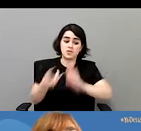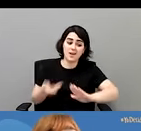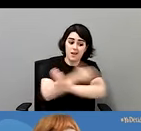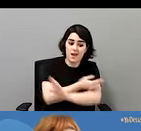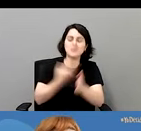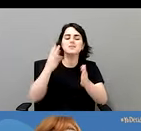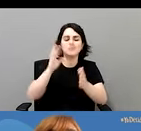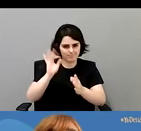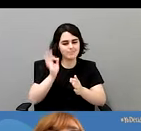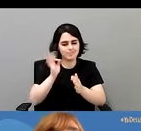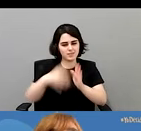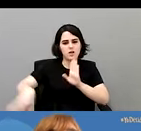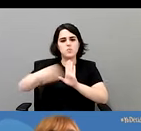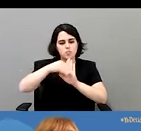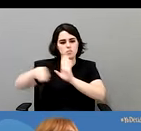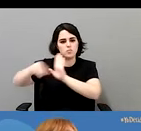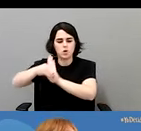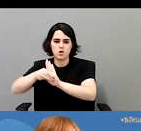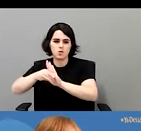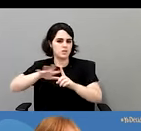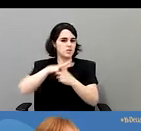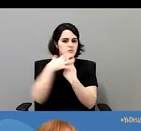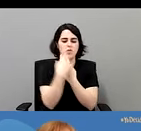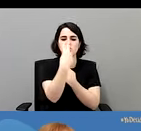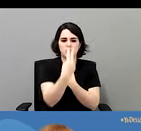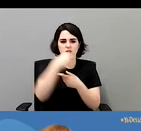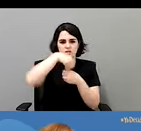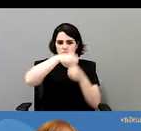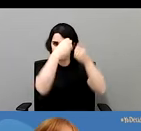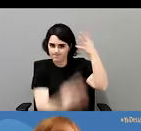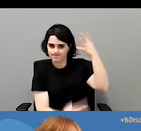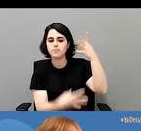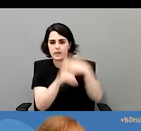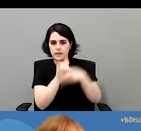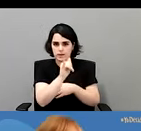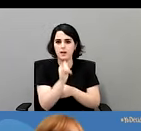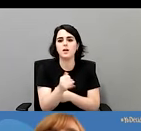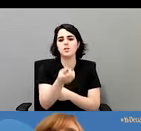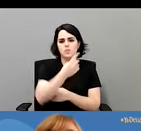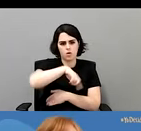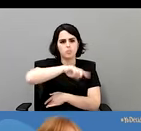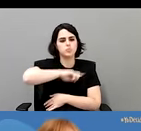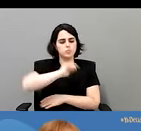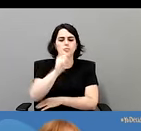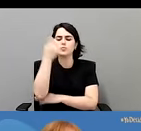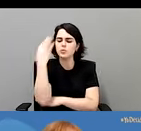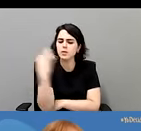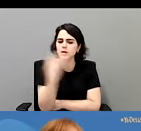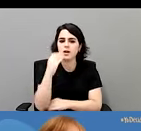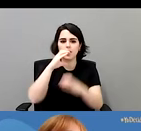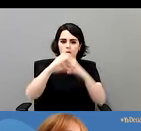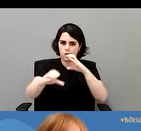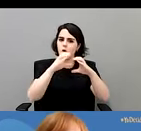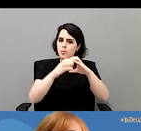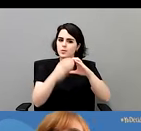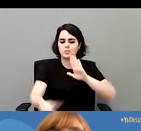recogido todas estas esferas que figuran aquí, ¿vale? Así que hemos conseguido que la comunicación se